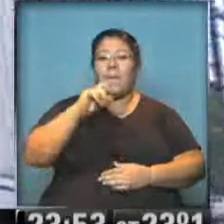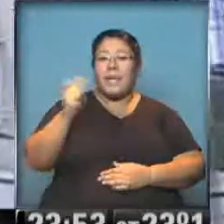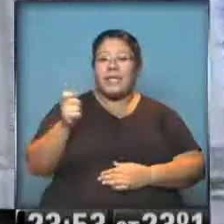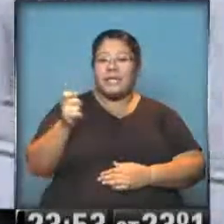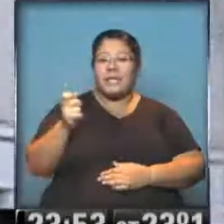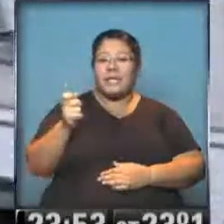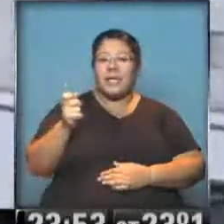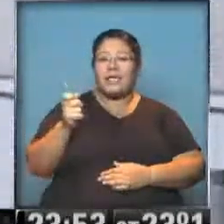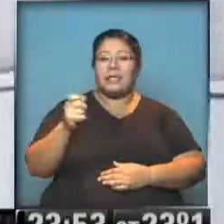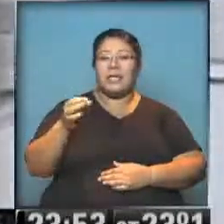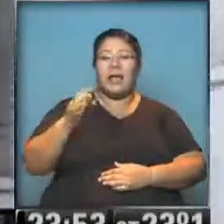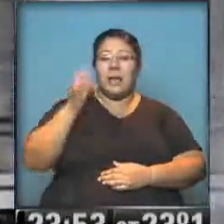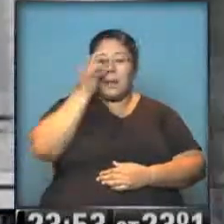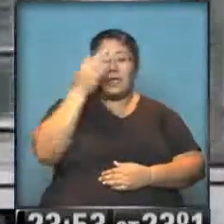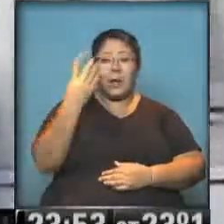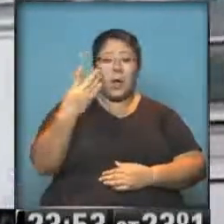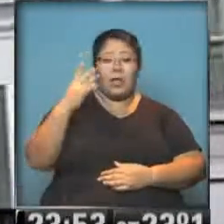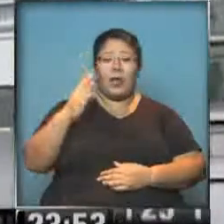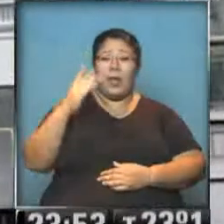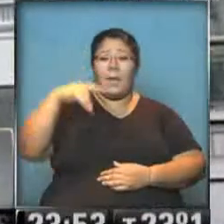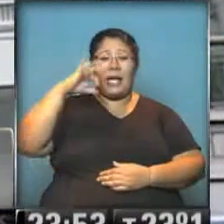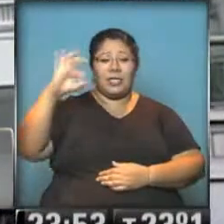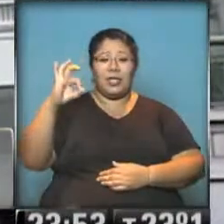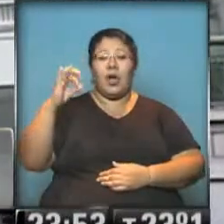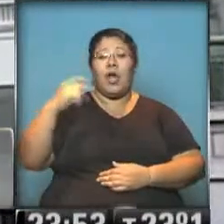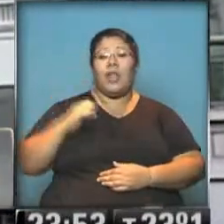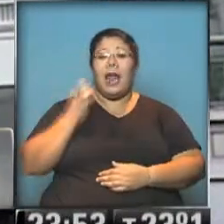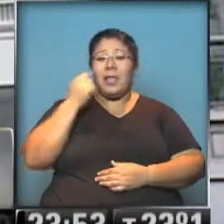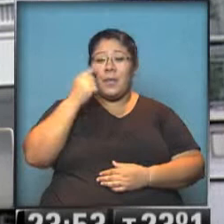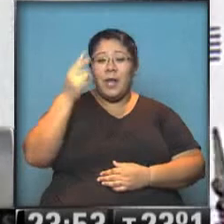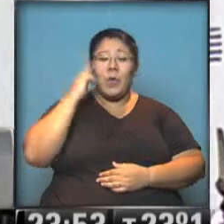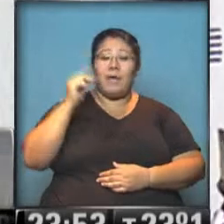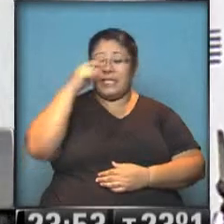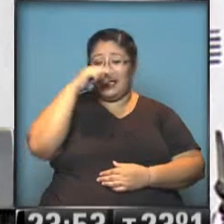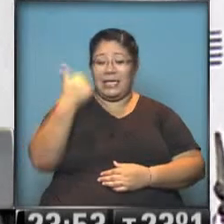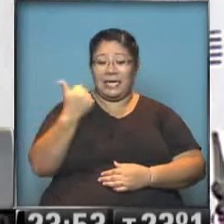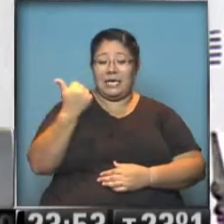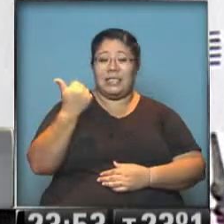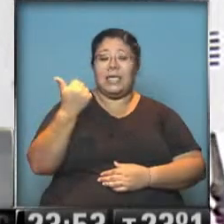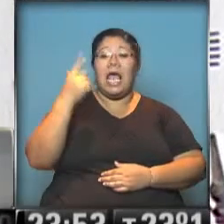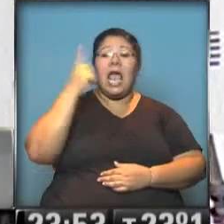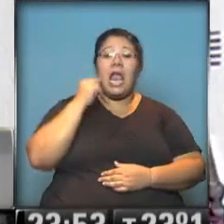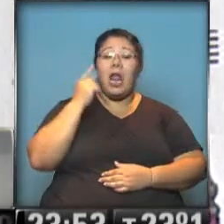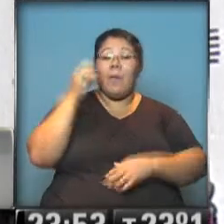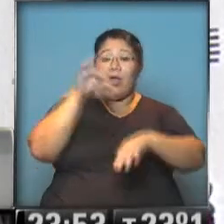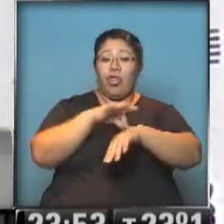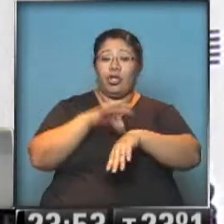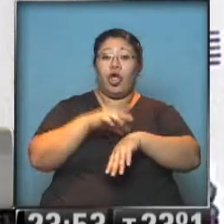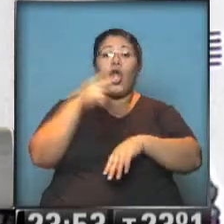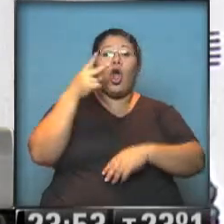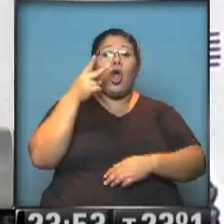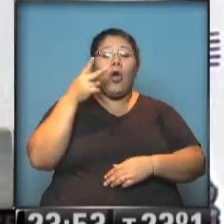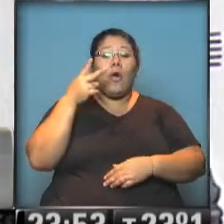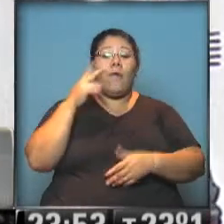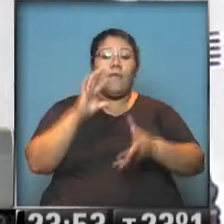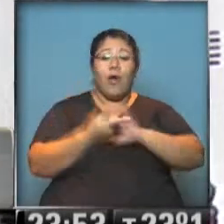del 24 de marzo de 1976. Figueroa está involucrado en por lo menos 2 muertes de militantes y